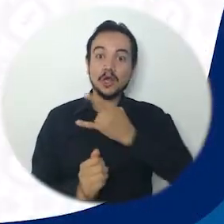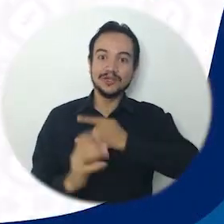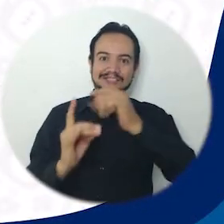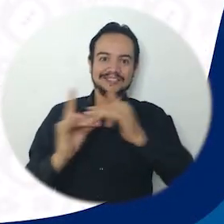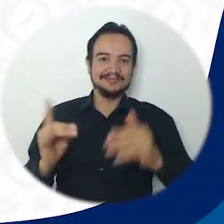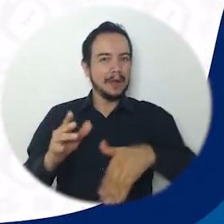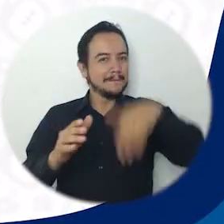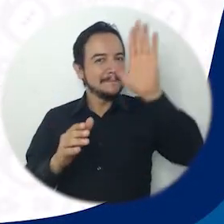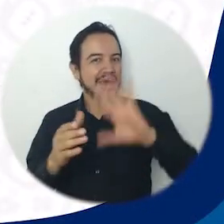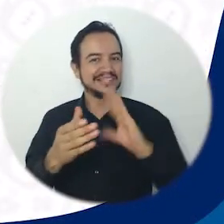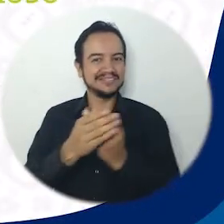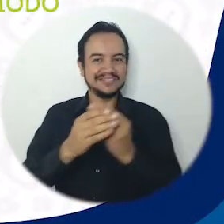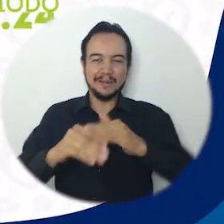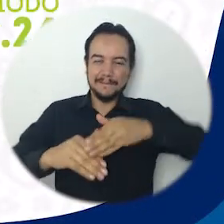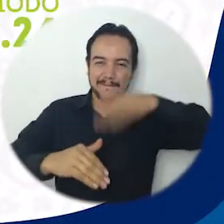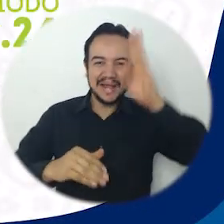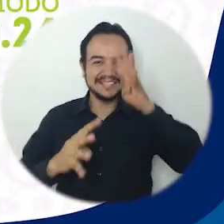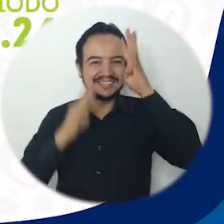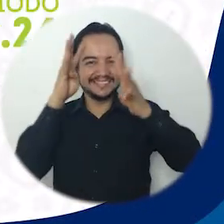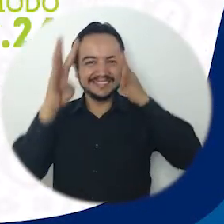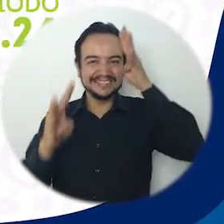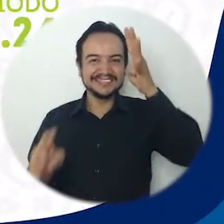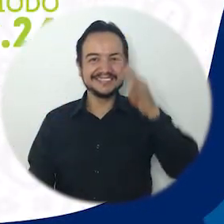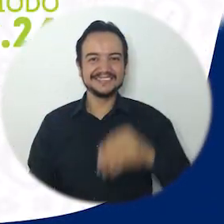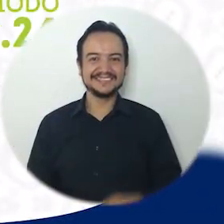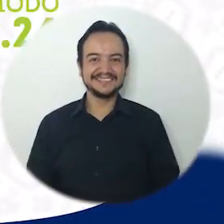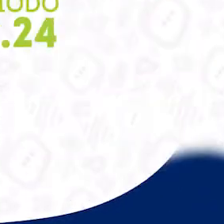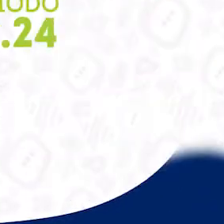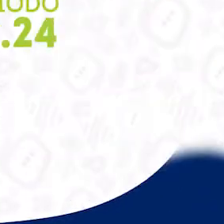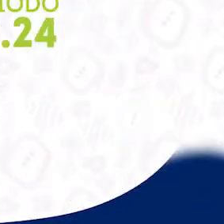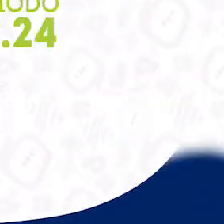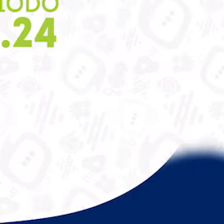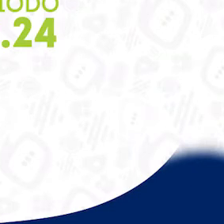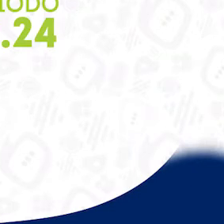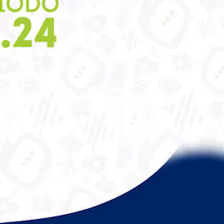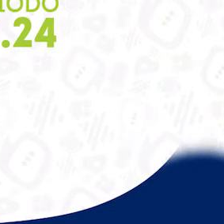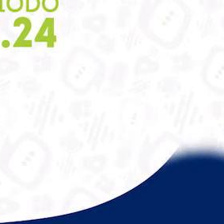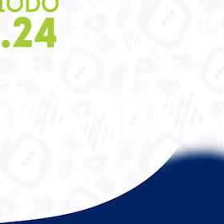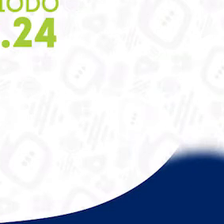Universidad del Magdalena, aún más incluyente e innovadora.